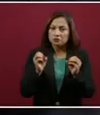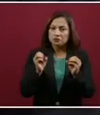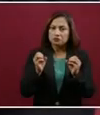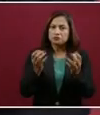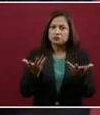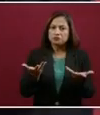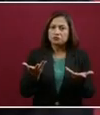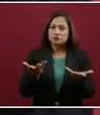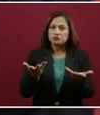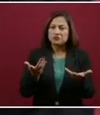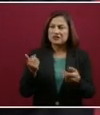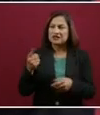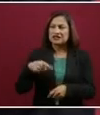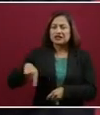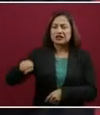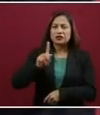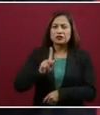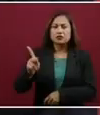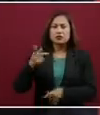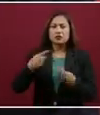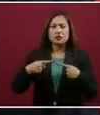Hay estado de bienestar.